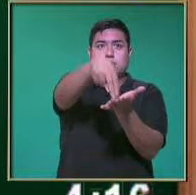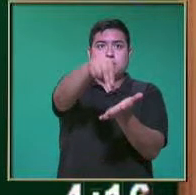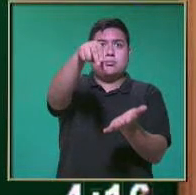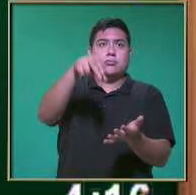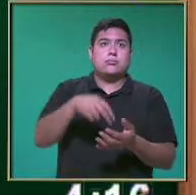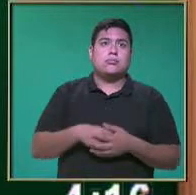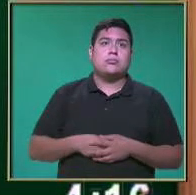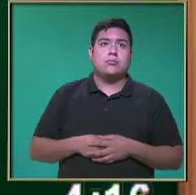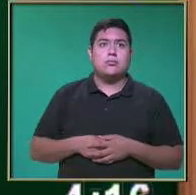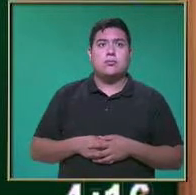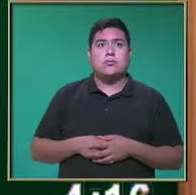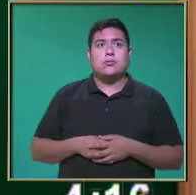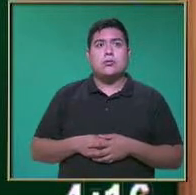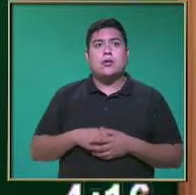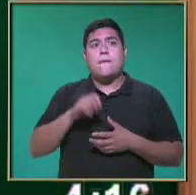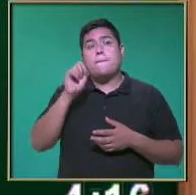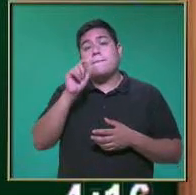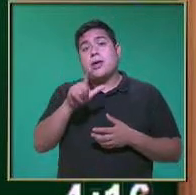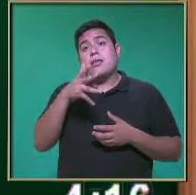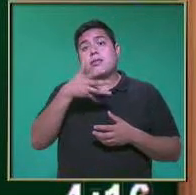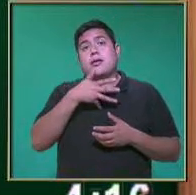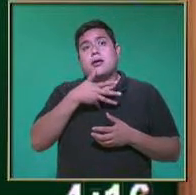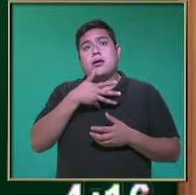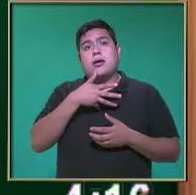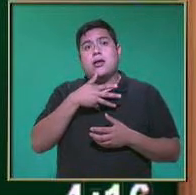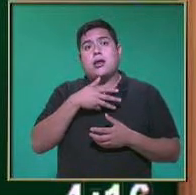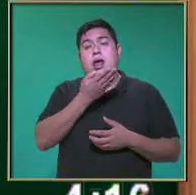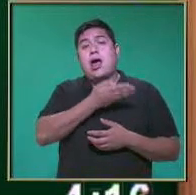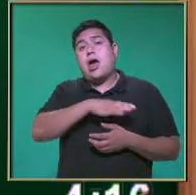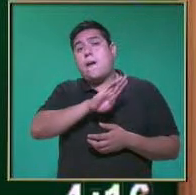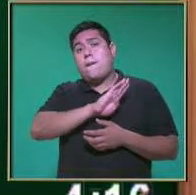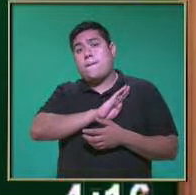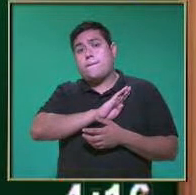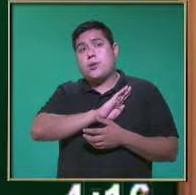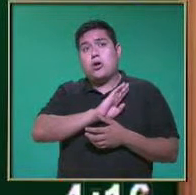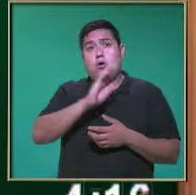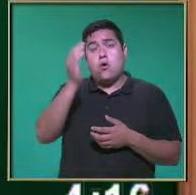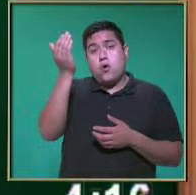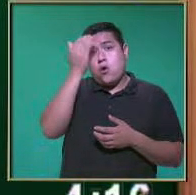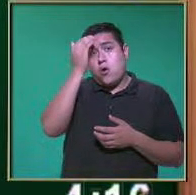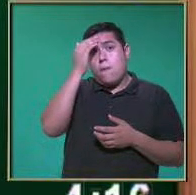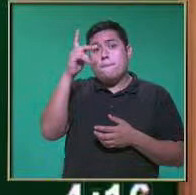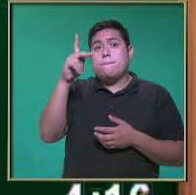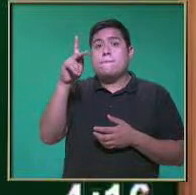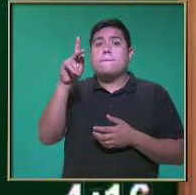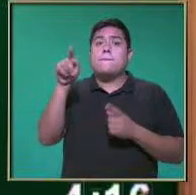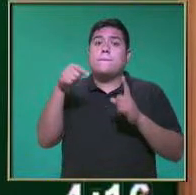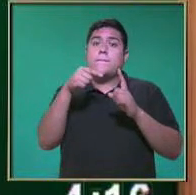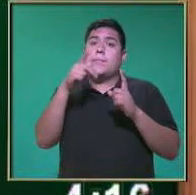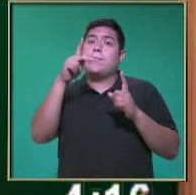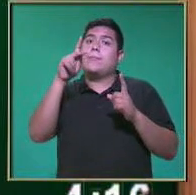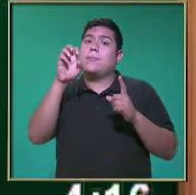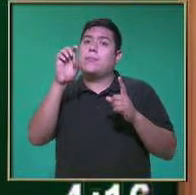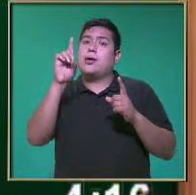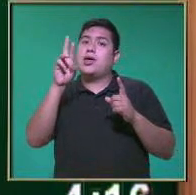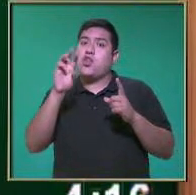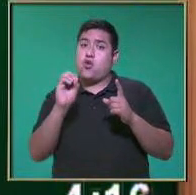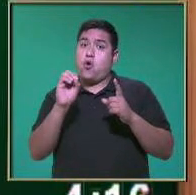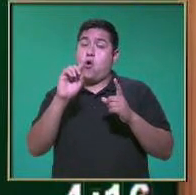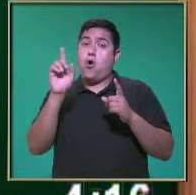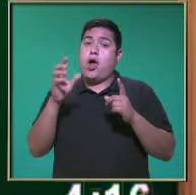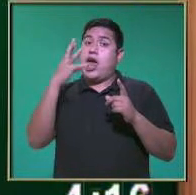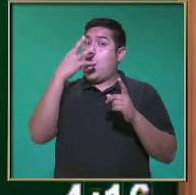the shepherd. The Shepherd Boy, tenemos a, en español lo conocemos como Pedro y el Lobo, pero también puede ser el Pastorcillo.